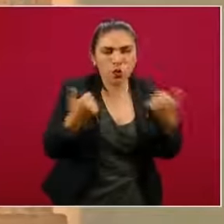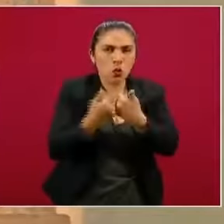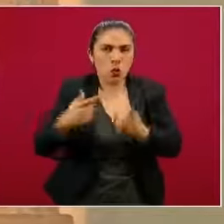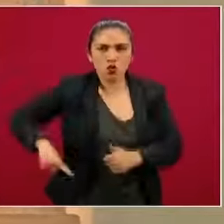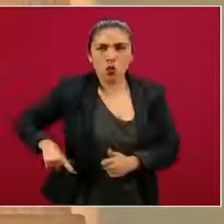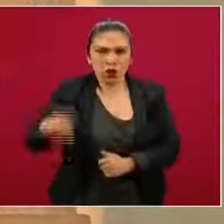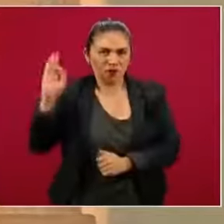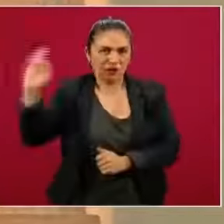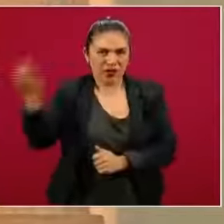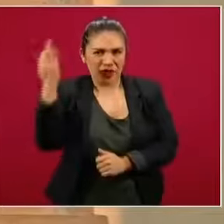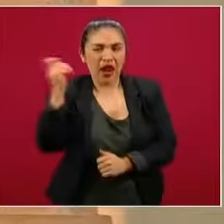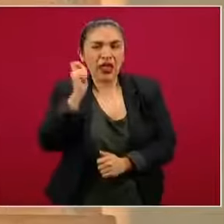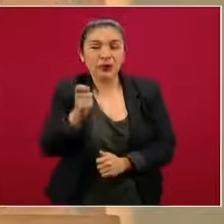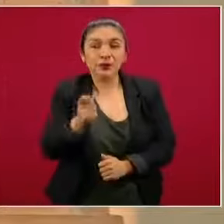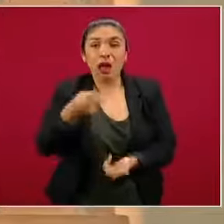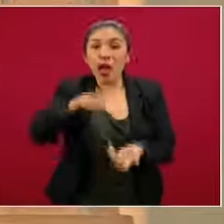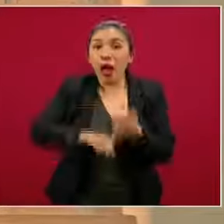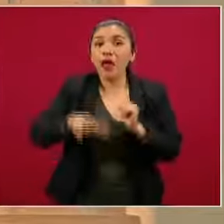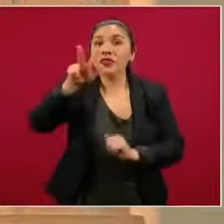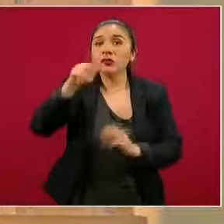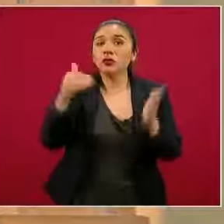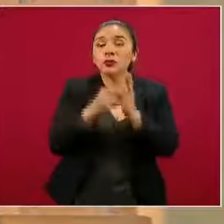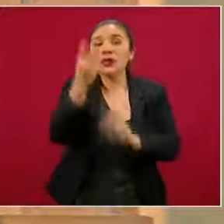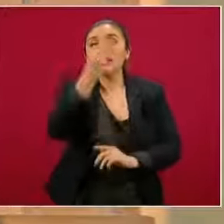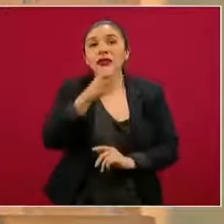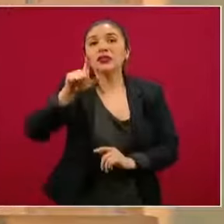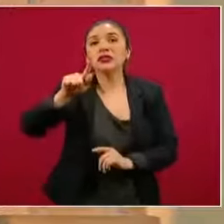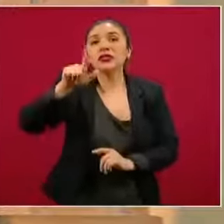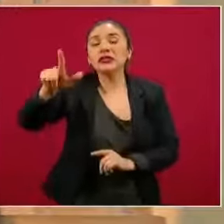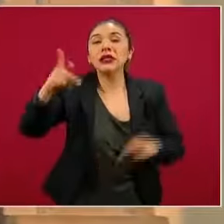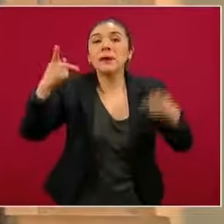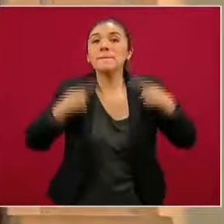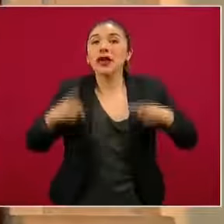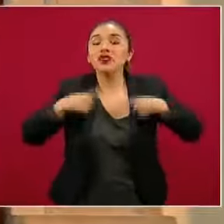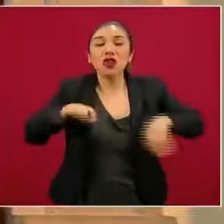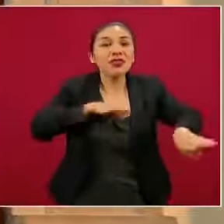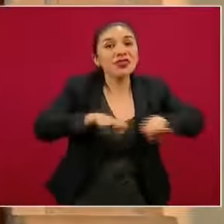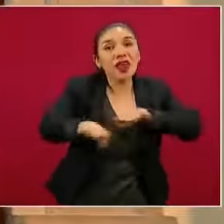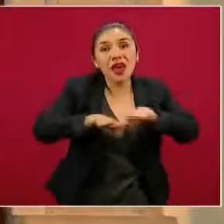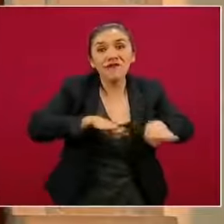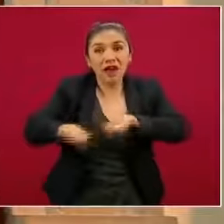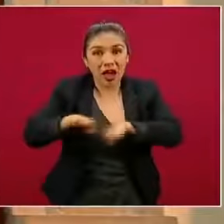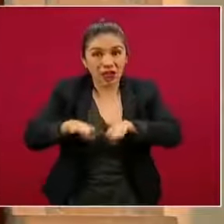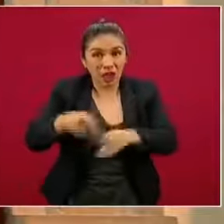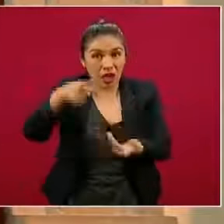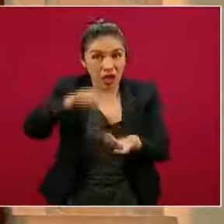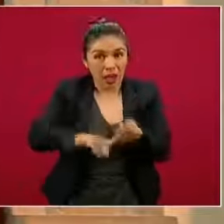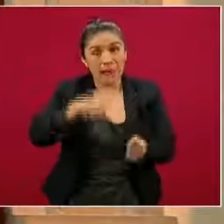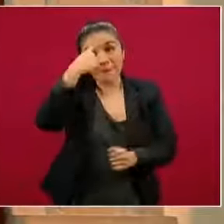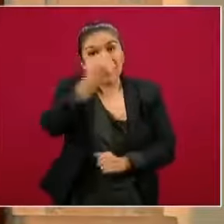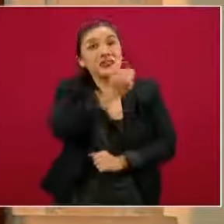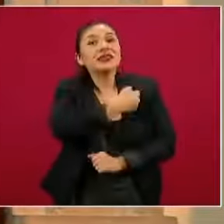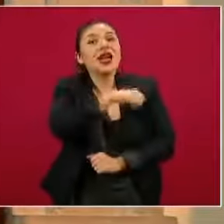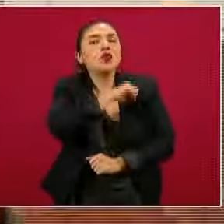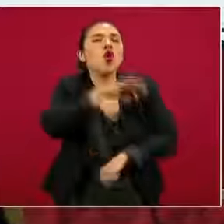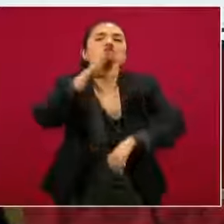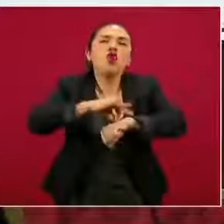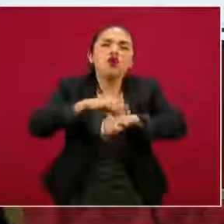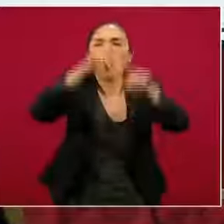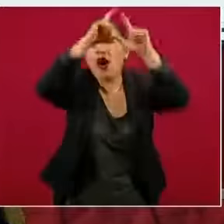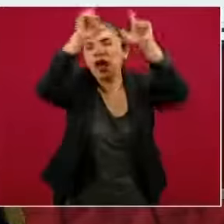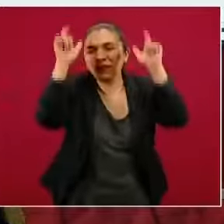federal. De los 18,377 trabajadores que tenemos de la salud en este